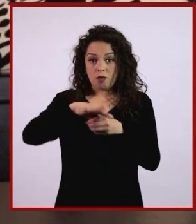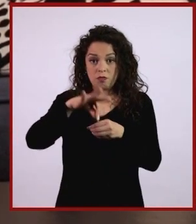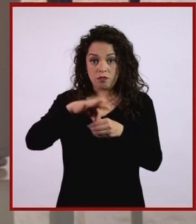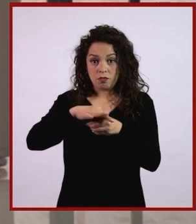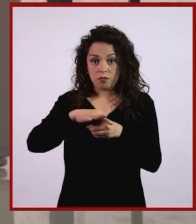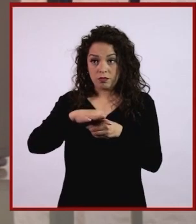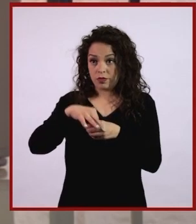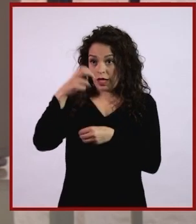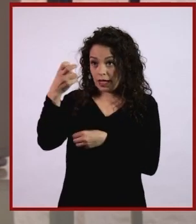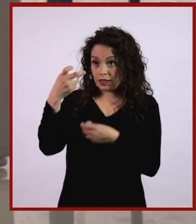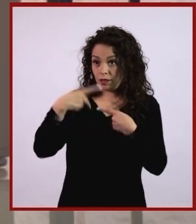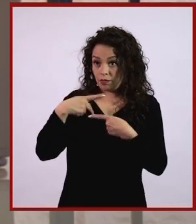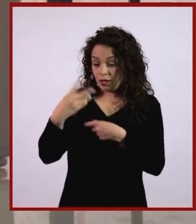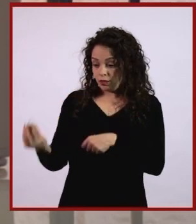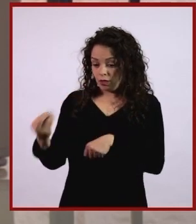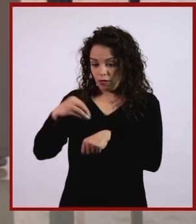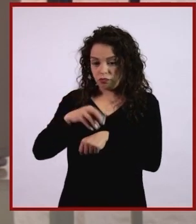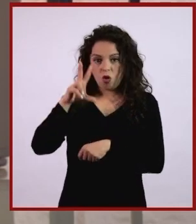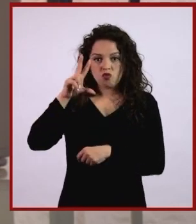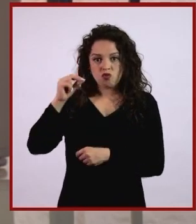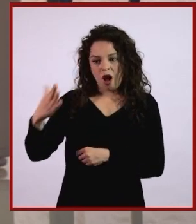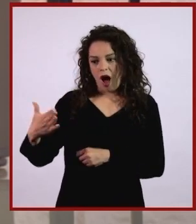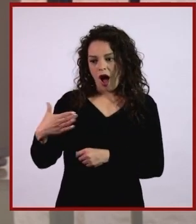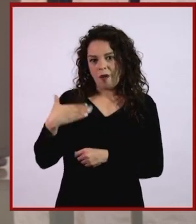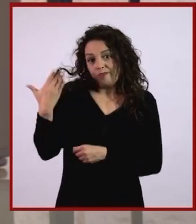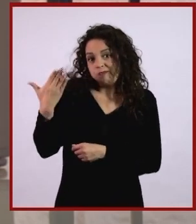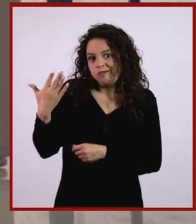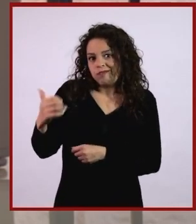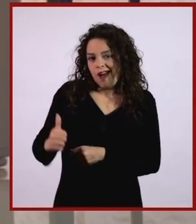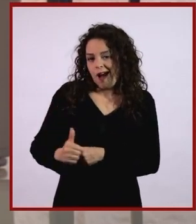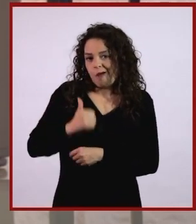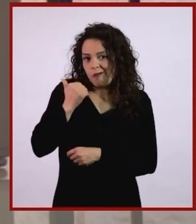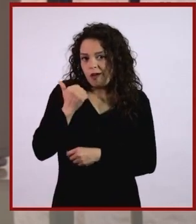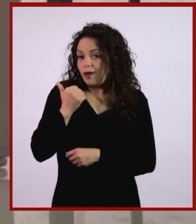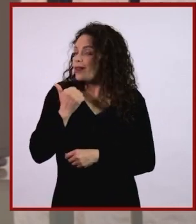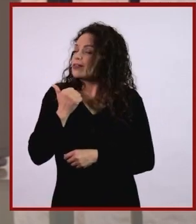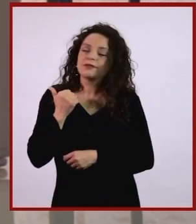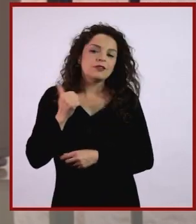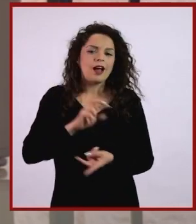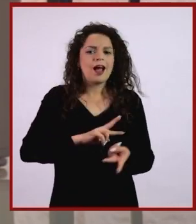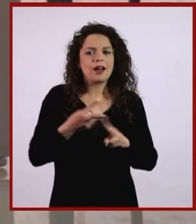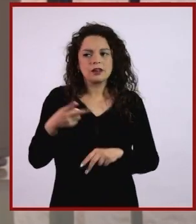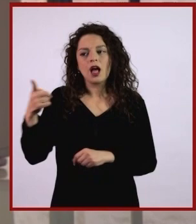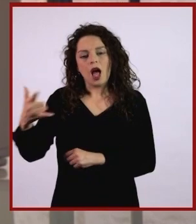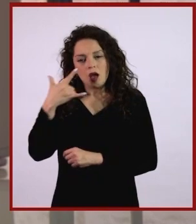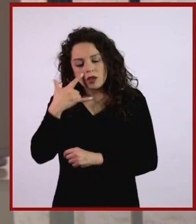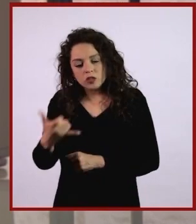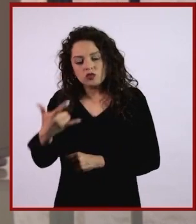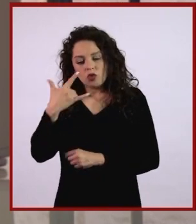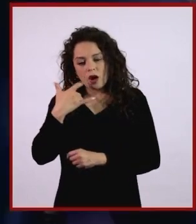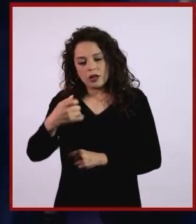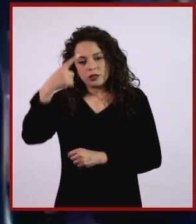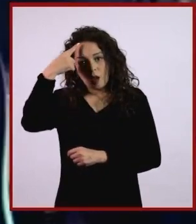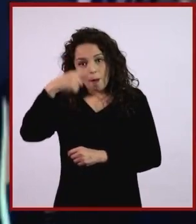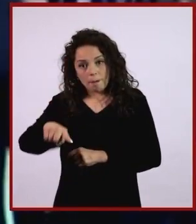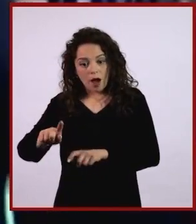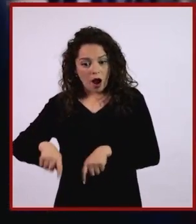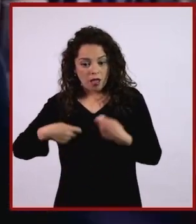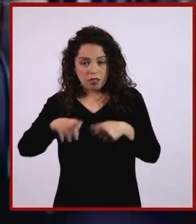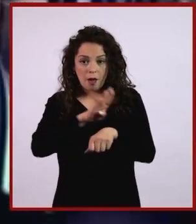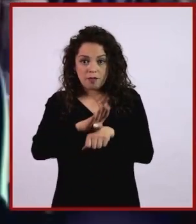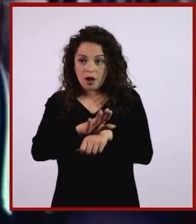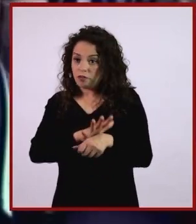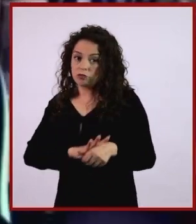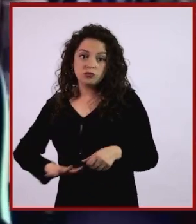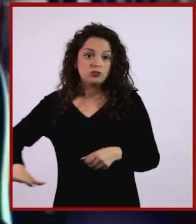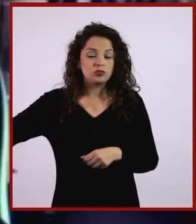la que votamos y elegimos para un puesto público no lo va a aprovechar para su provecho privado, sino que se va a esforzar por gobernar por el bien común o por